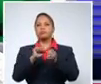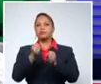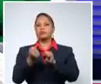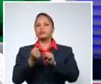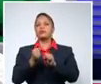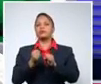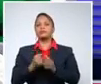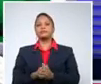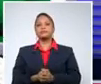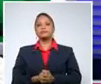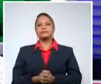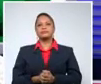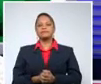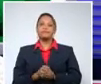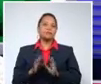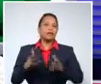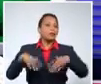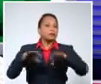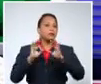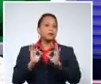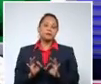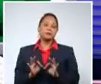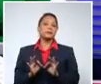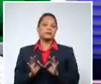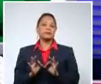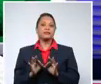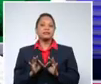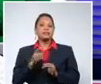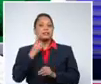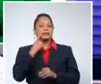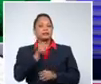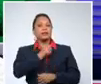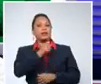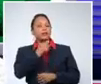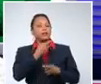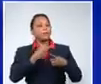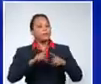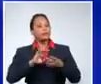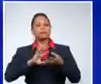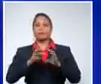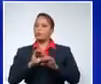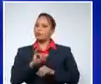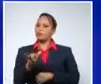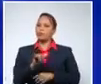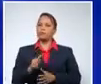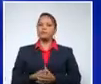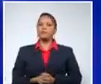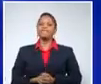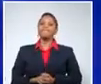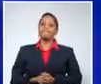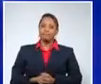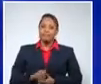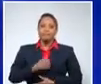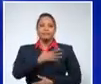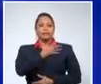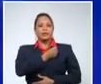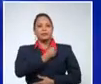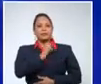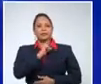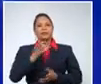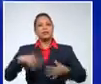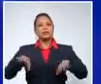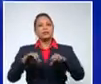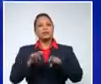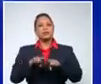el comportamiento de Lázaro y, como ves, todavía muy complejo. Muy lamentable, doctor, sobre todo el hecho